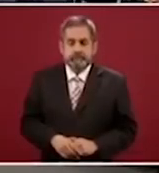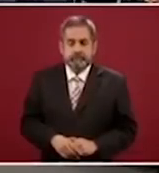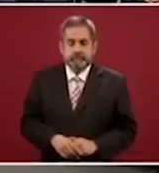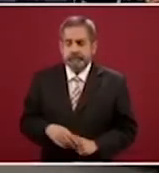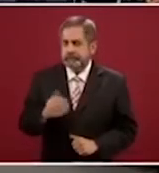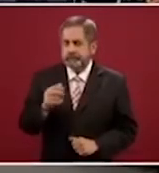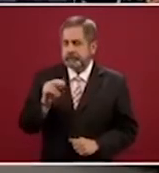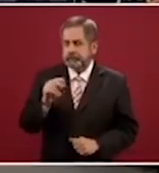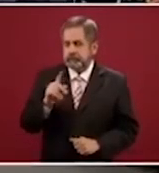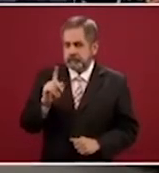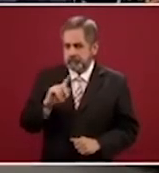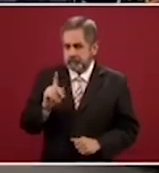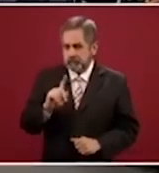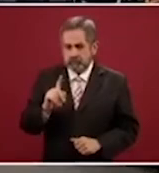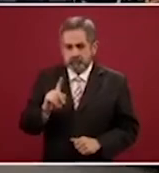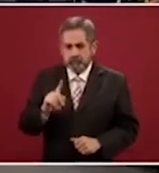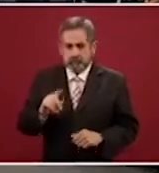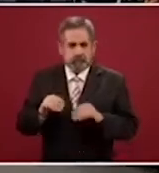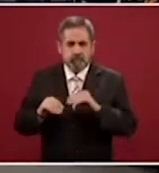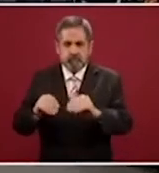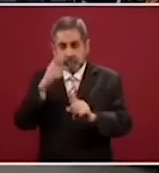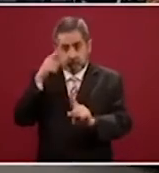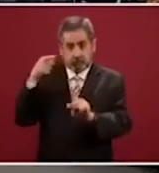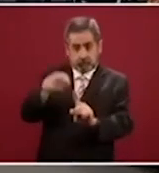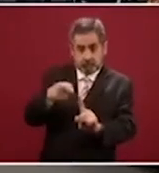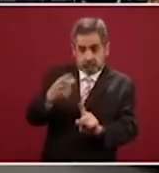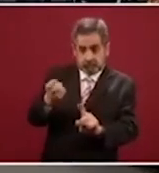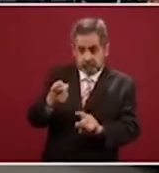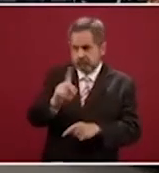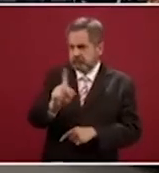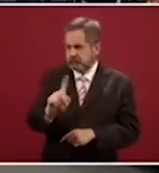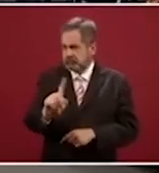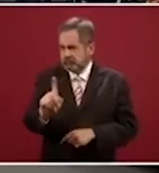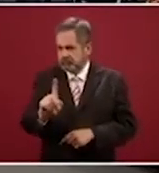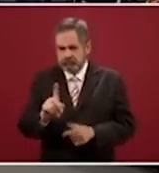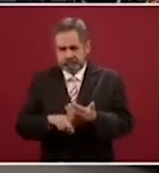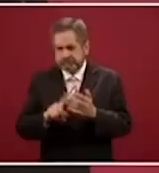No fue un operativo con ese propósito, es que